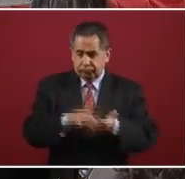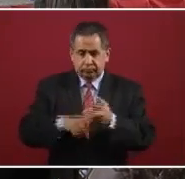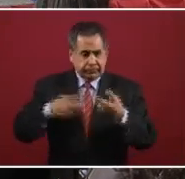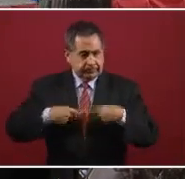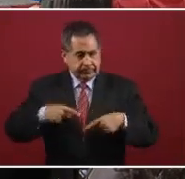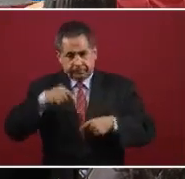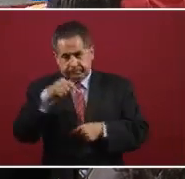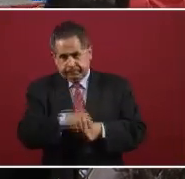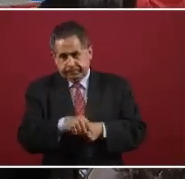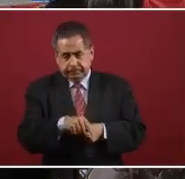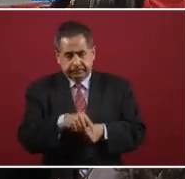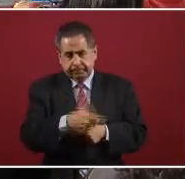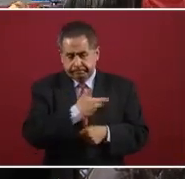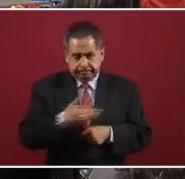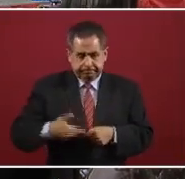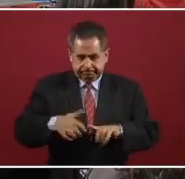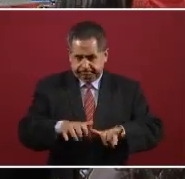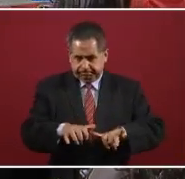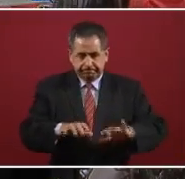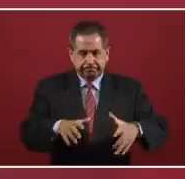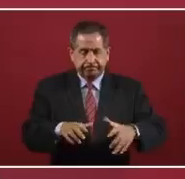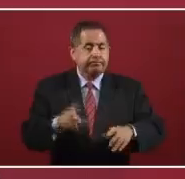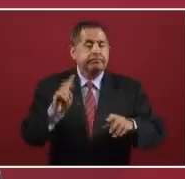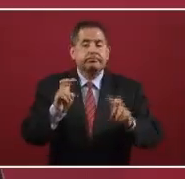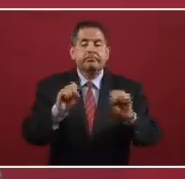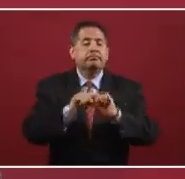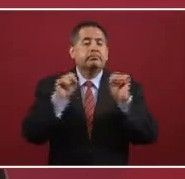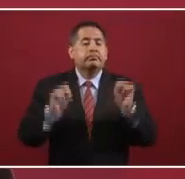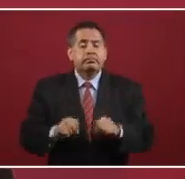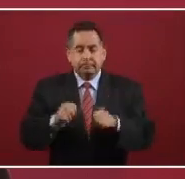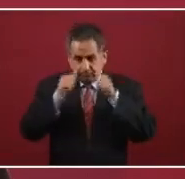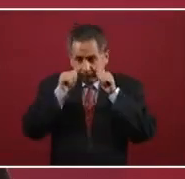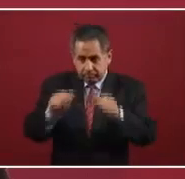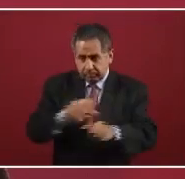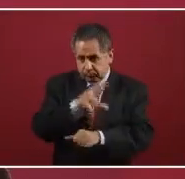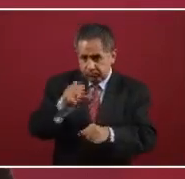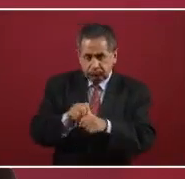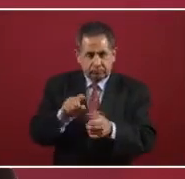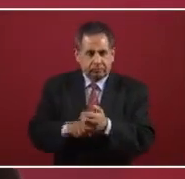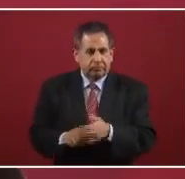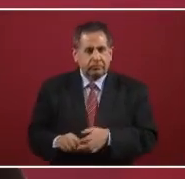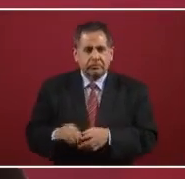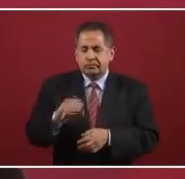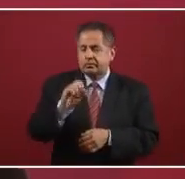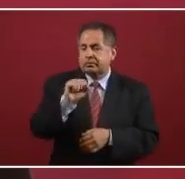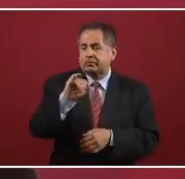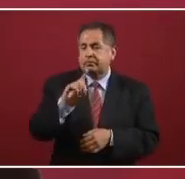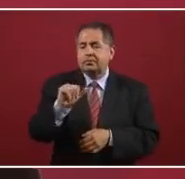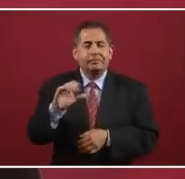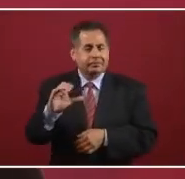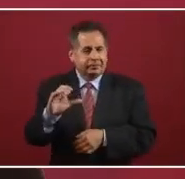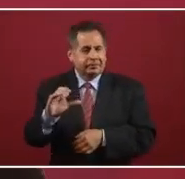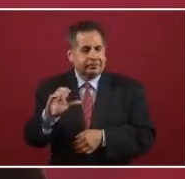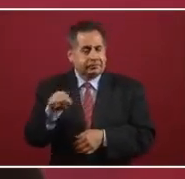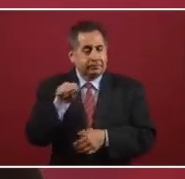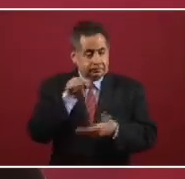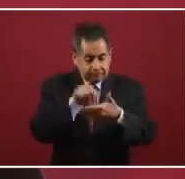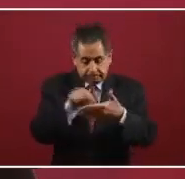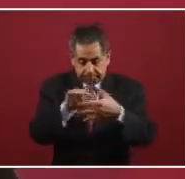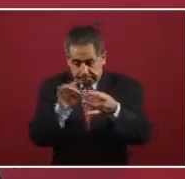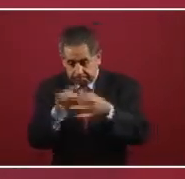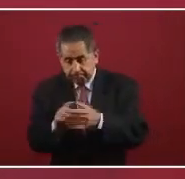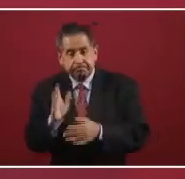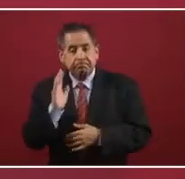gentes de presidencia, que se llama Sistema Integral de Atención Ciudadana, SIDAC. Muchas de las cosas que nos decían es que